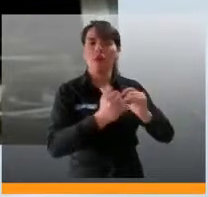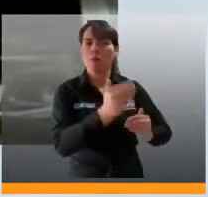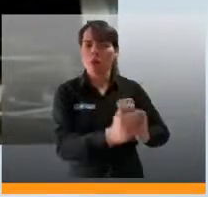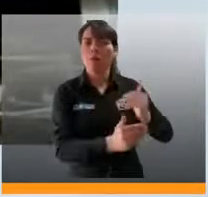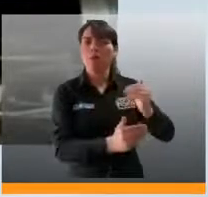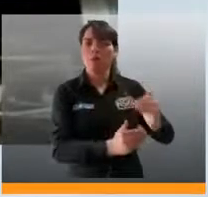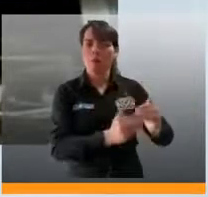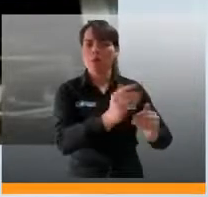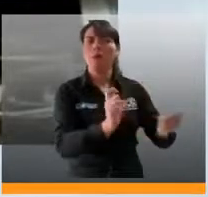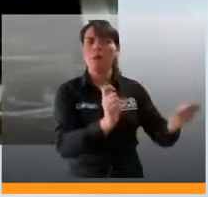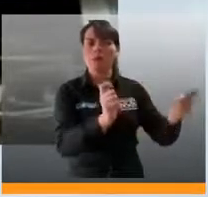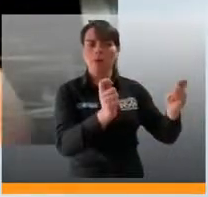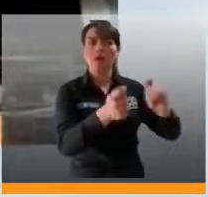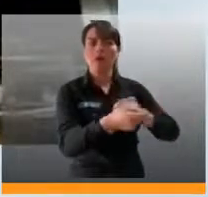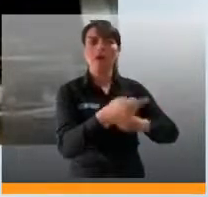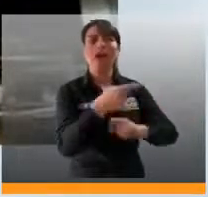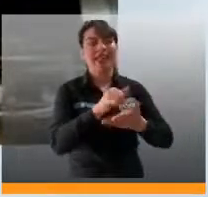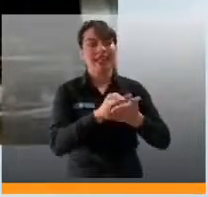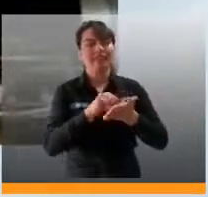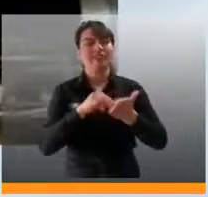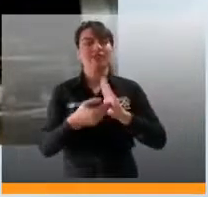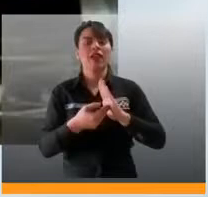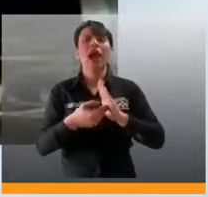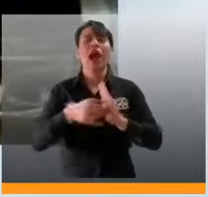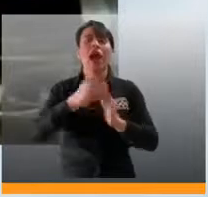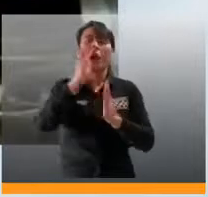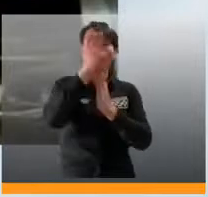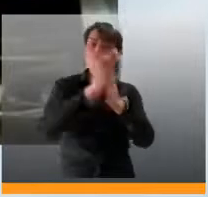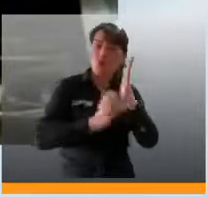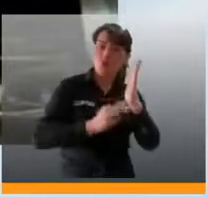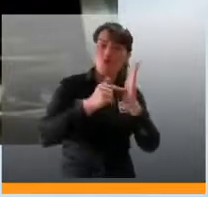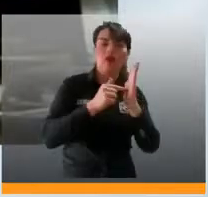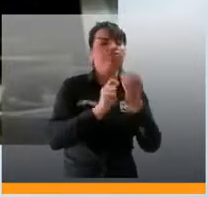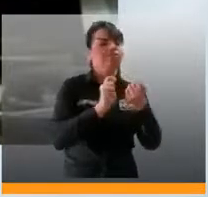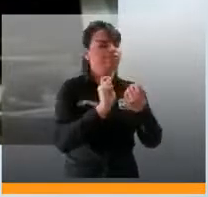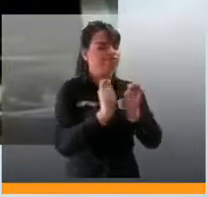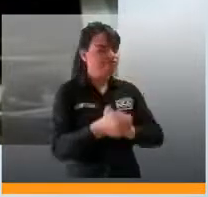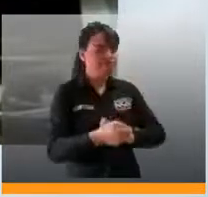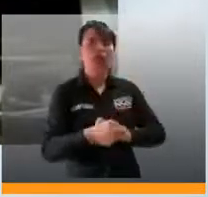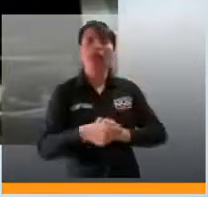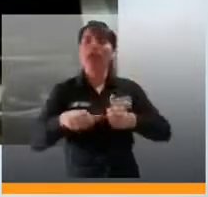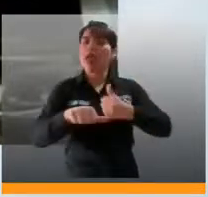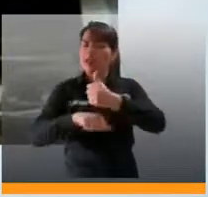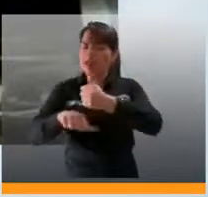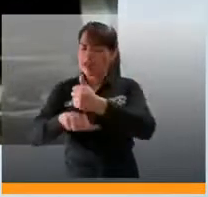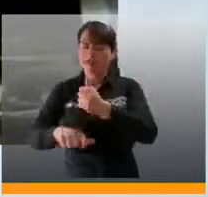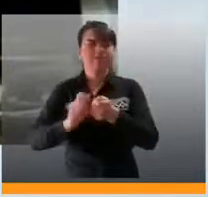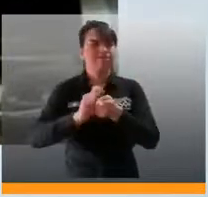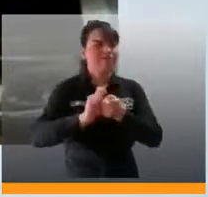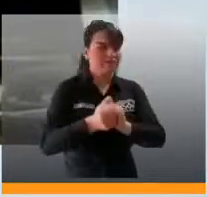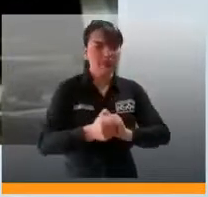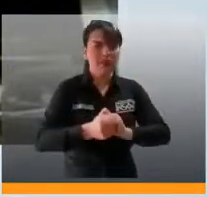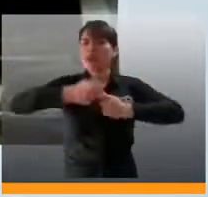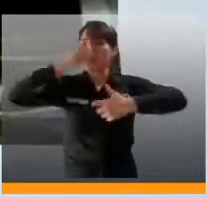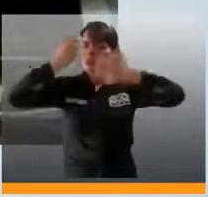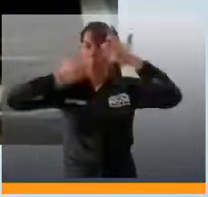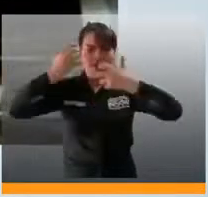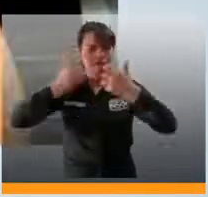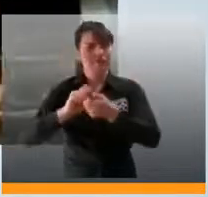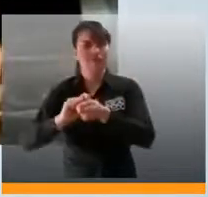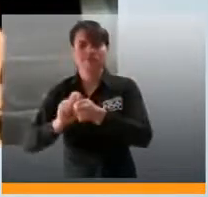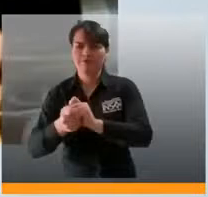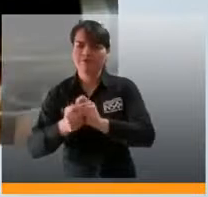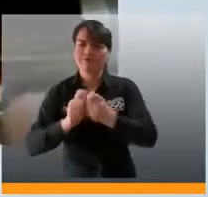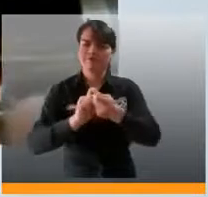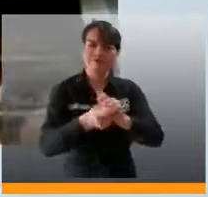implica cambio de enfoque en los currículos, revisión de las asignaturas, modelos de evaluación, y ya